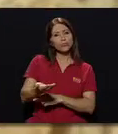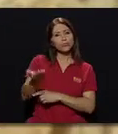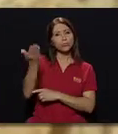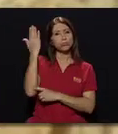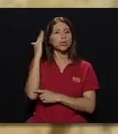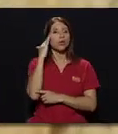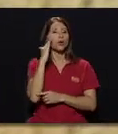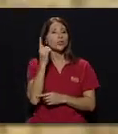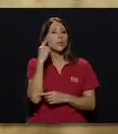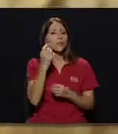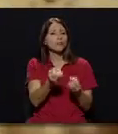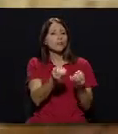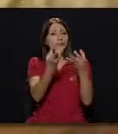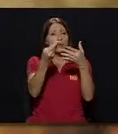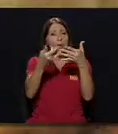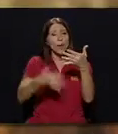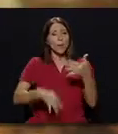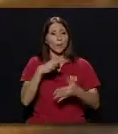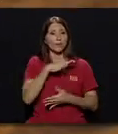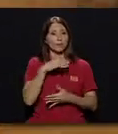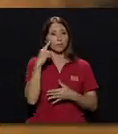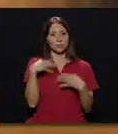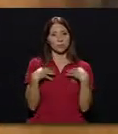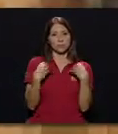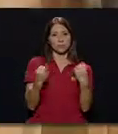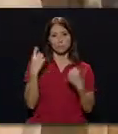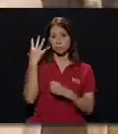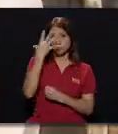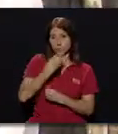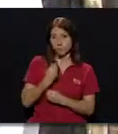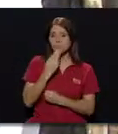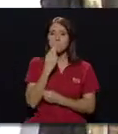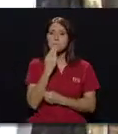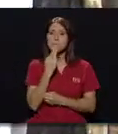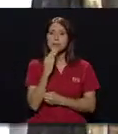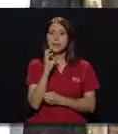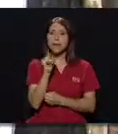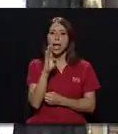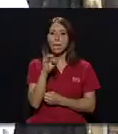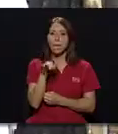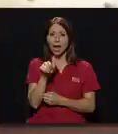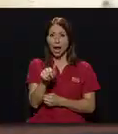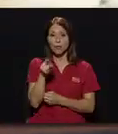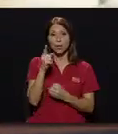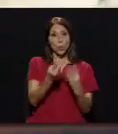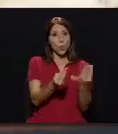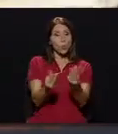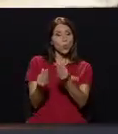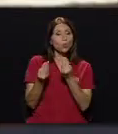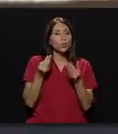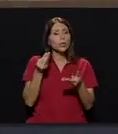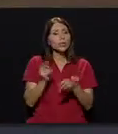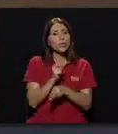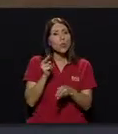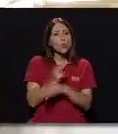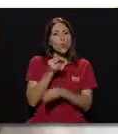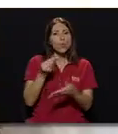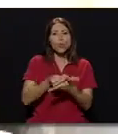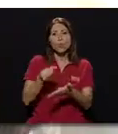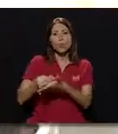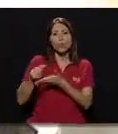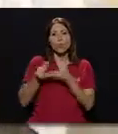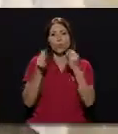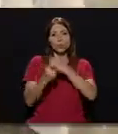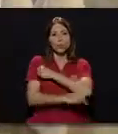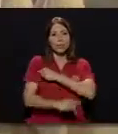Conocida desde la antigüedad por sus múltiples beneficios para la salud y la belleza, la miel de abeja es hoy un producto de alto consumo en